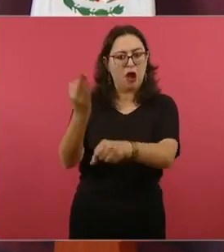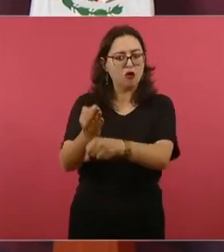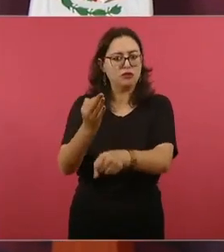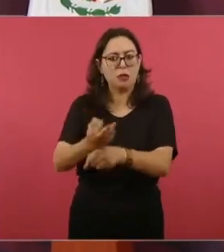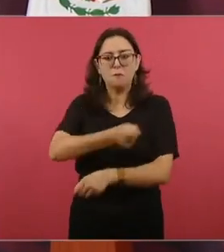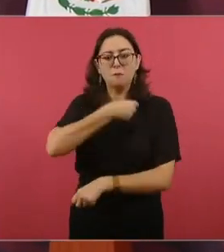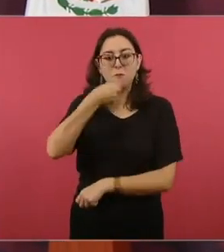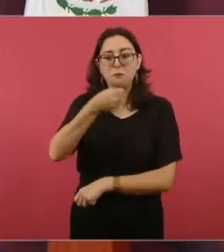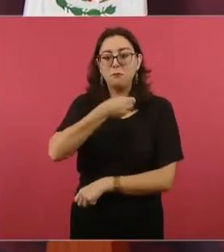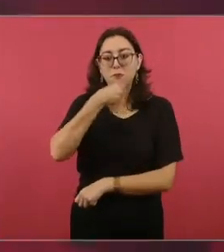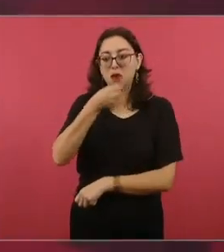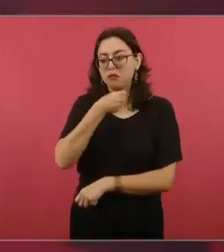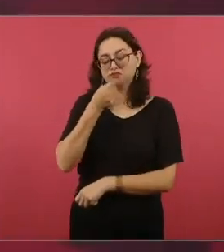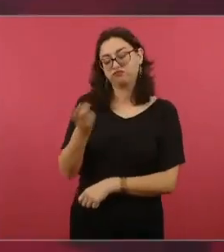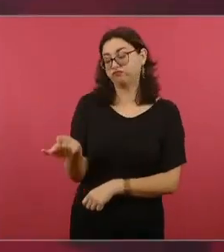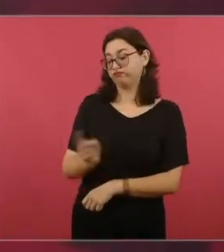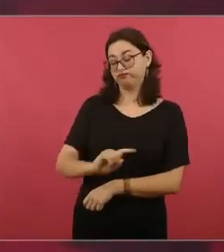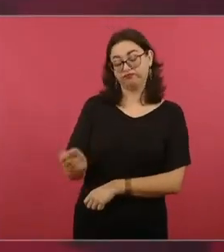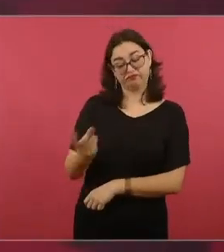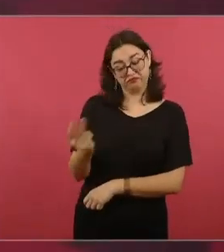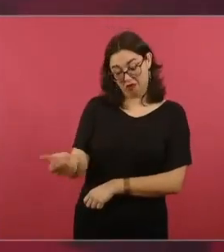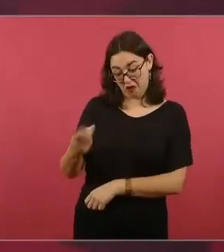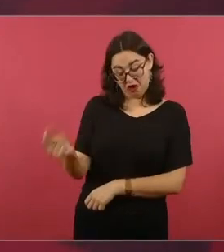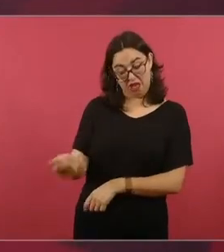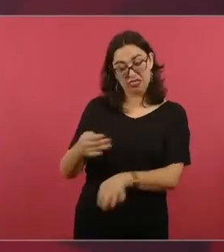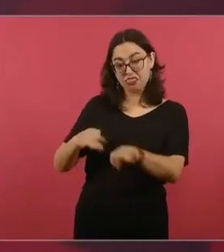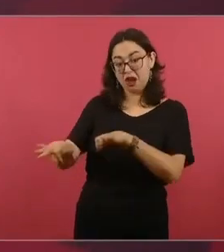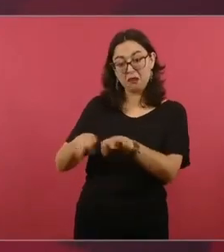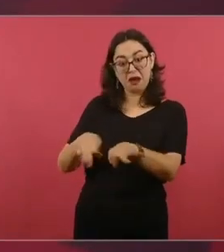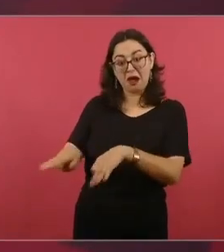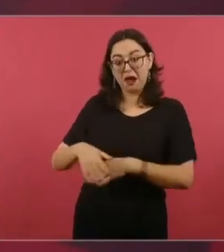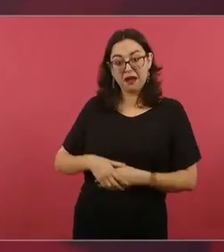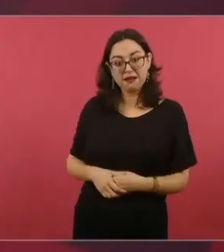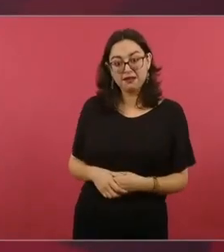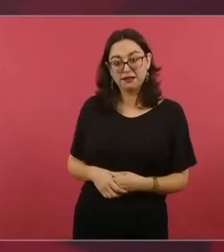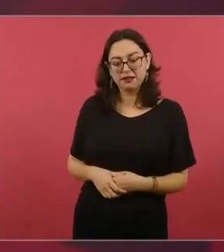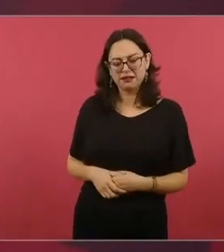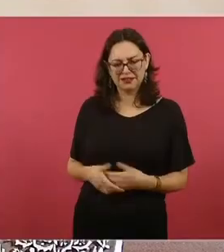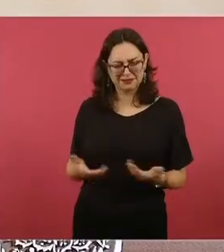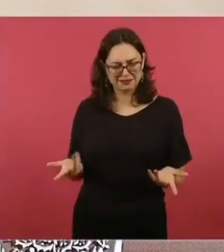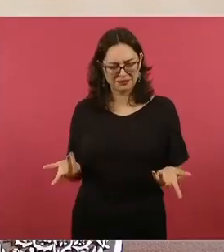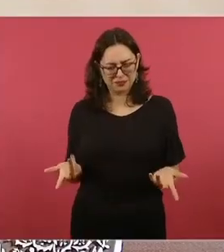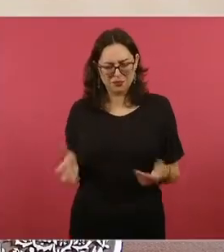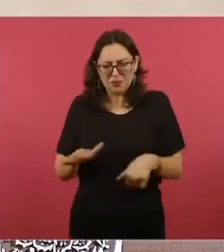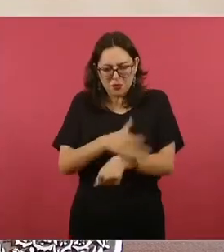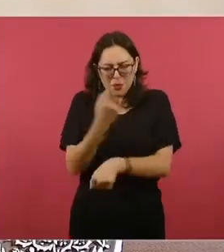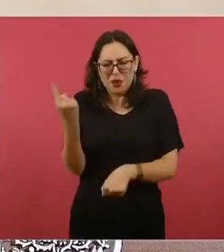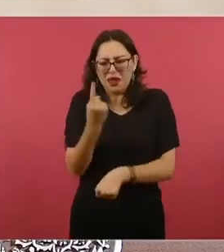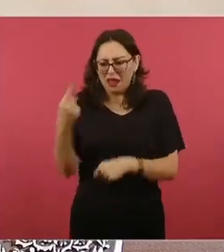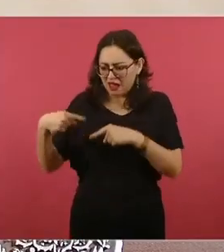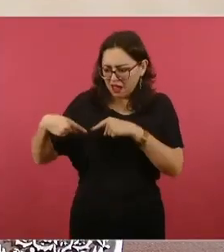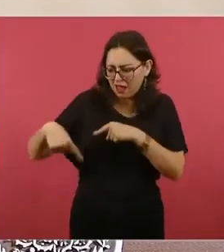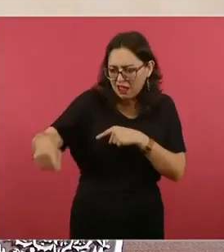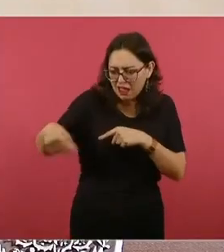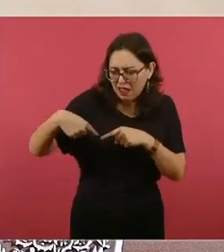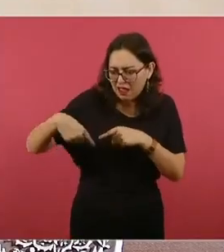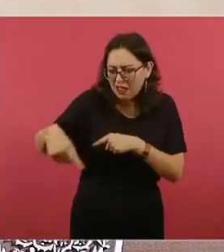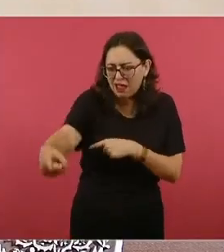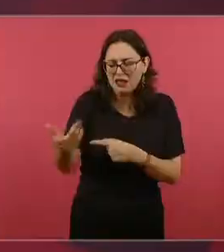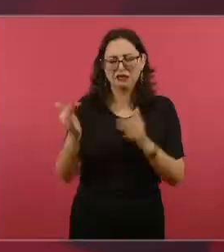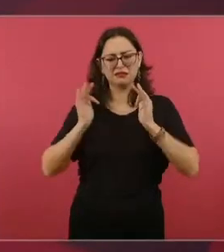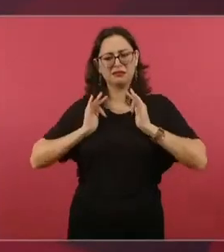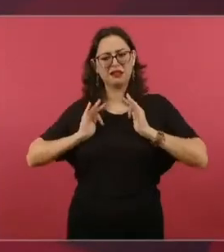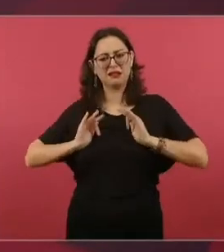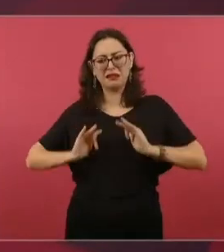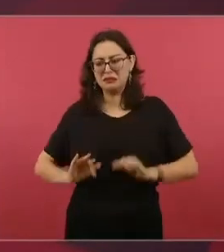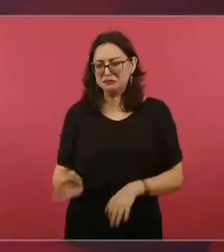una recompensa, no merece vivir con un poco de holgura en el último tramo de su existencia.